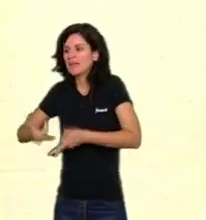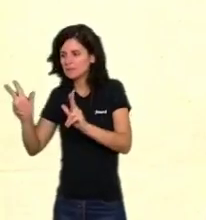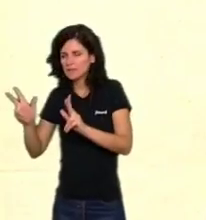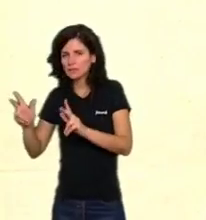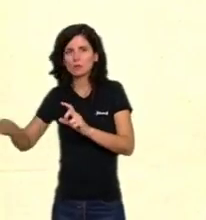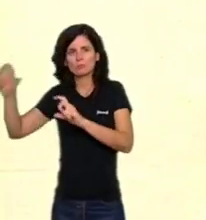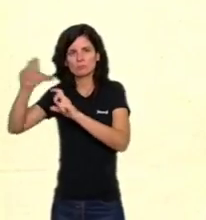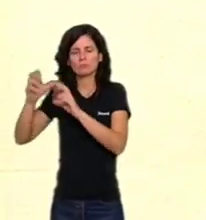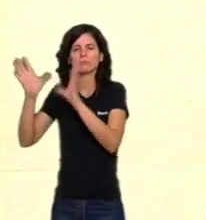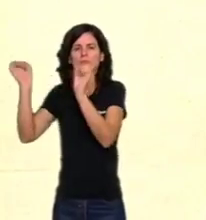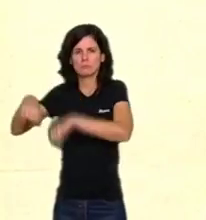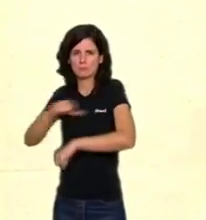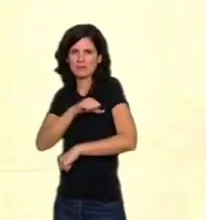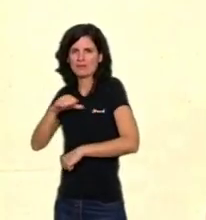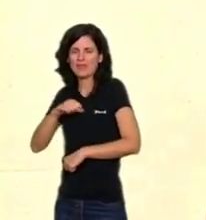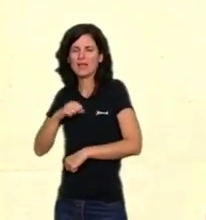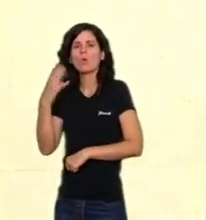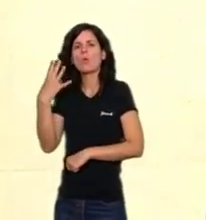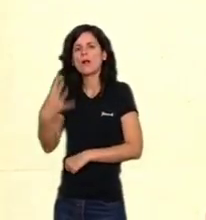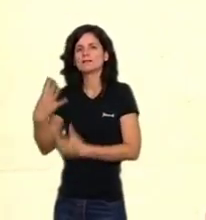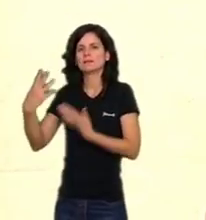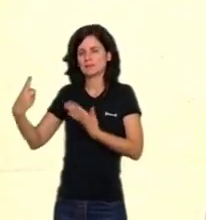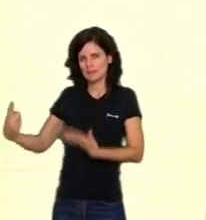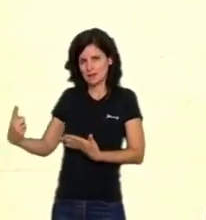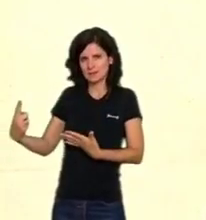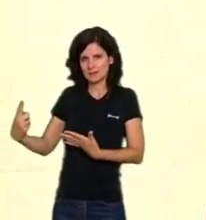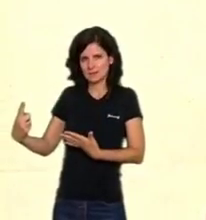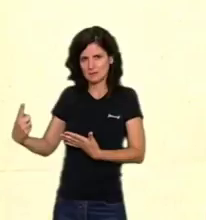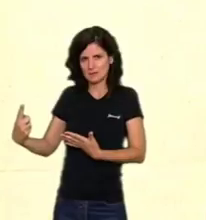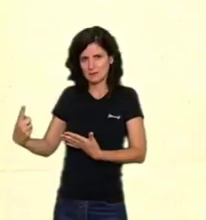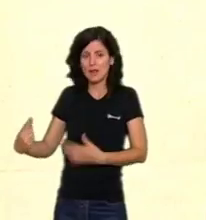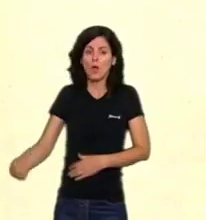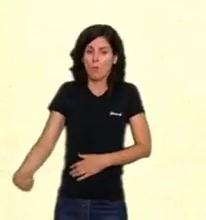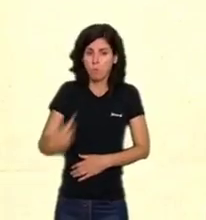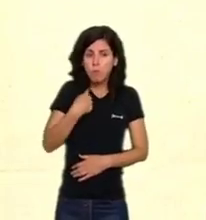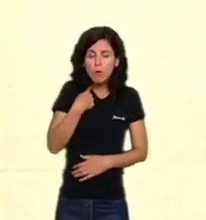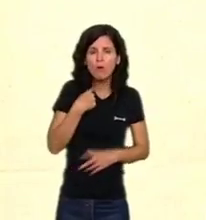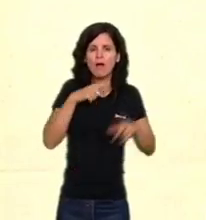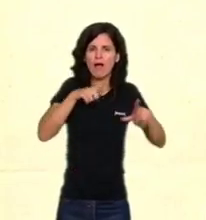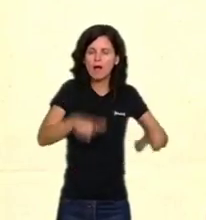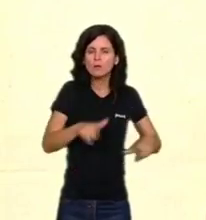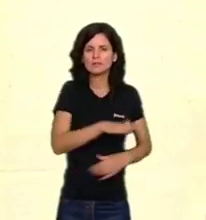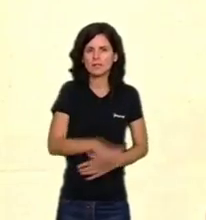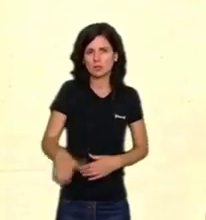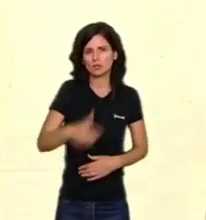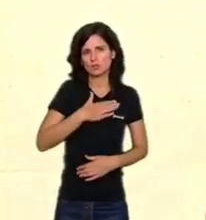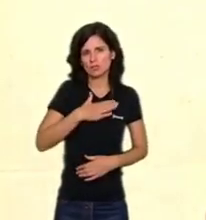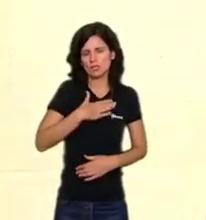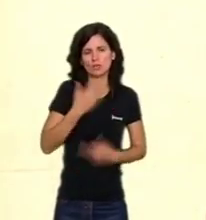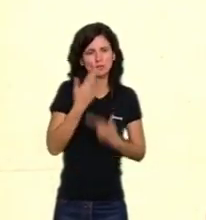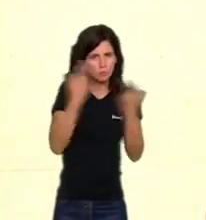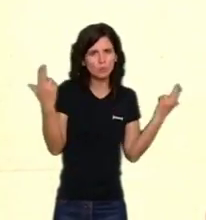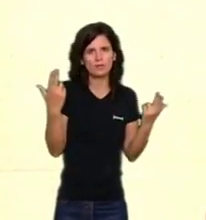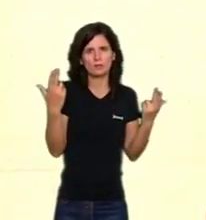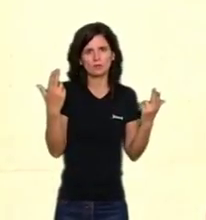privadas concertadas. Hubo una pérdida de aulas para nuestros niños y niñas de